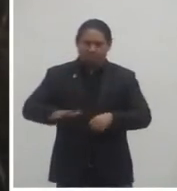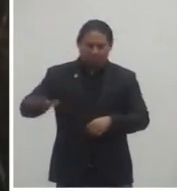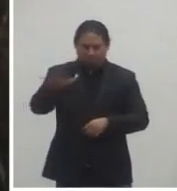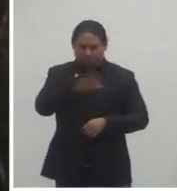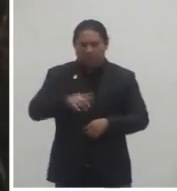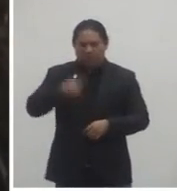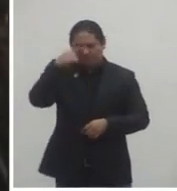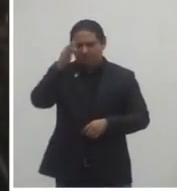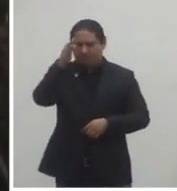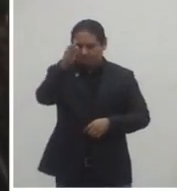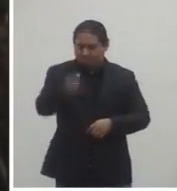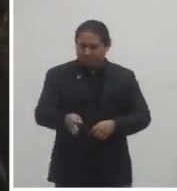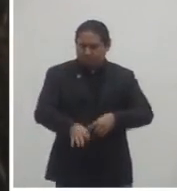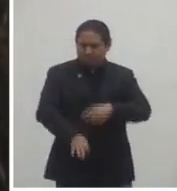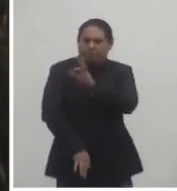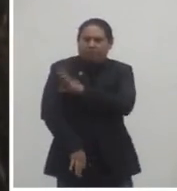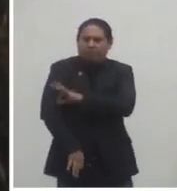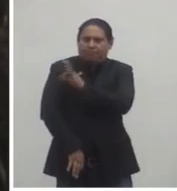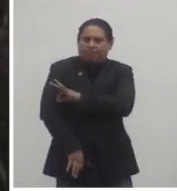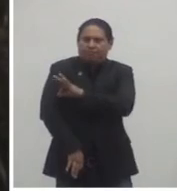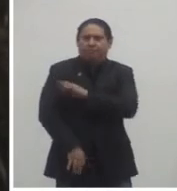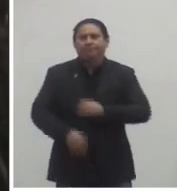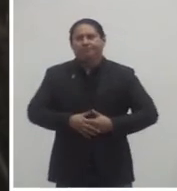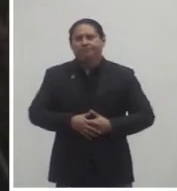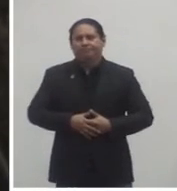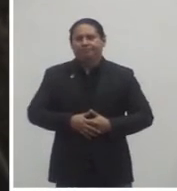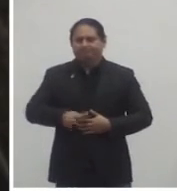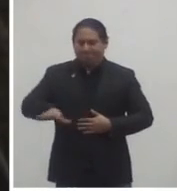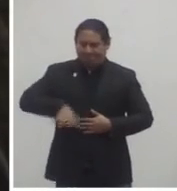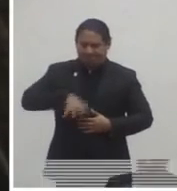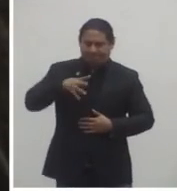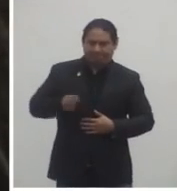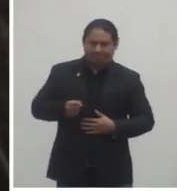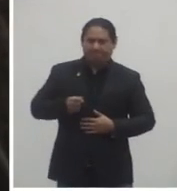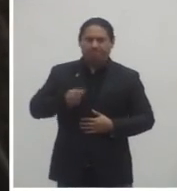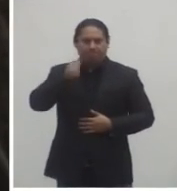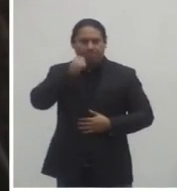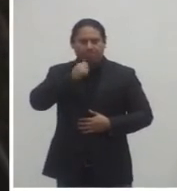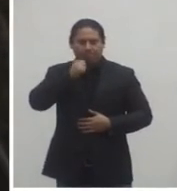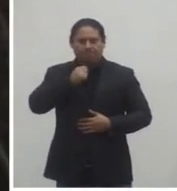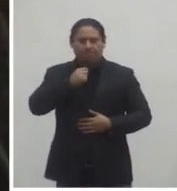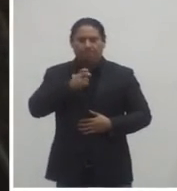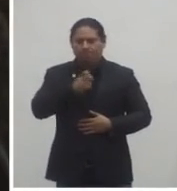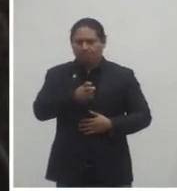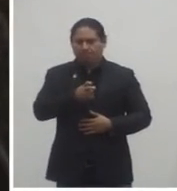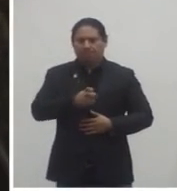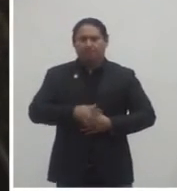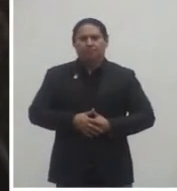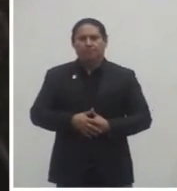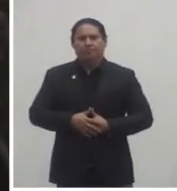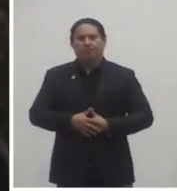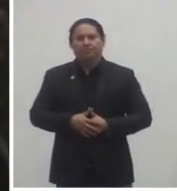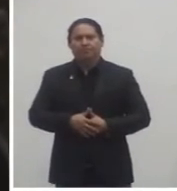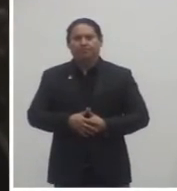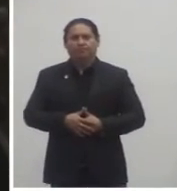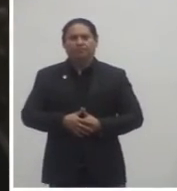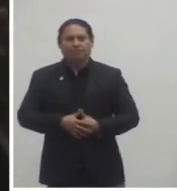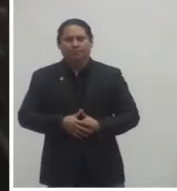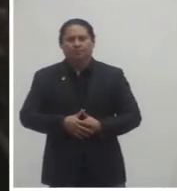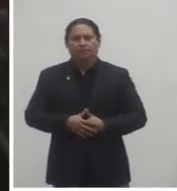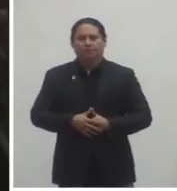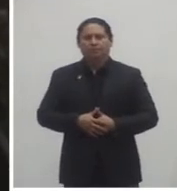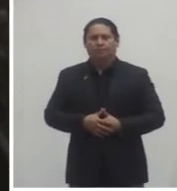que aceptaran la vacunación. Fue un esfuerzo bien compartido y aplicado de manera